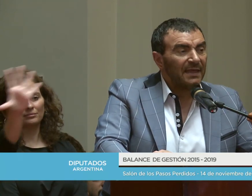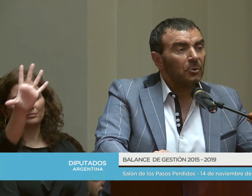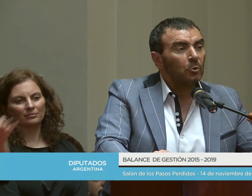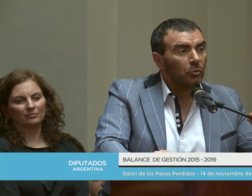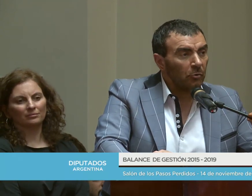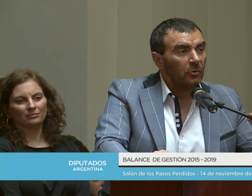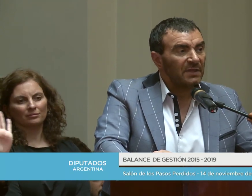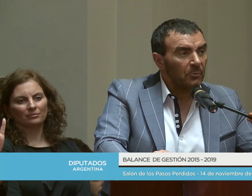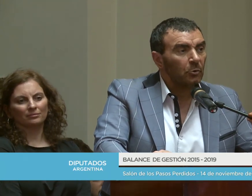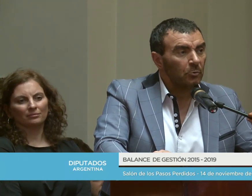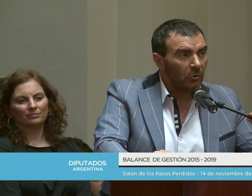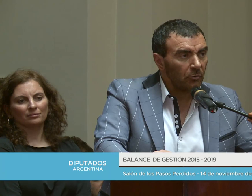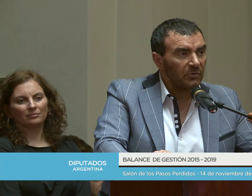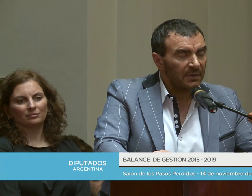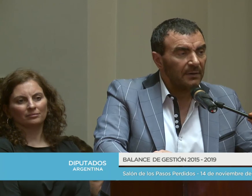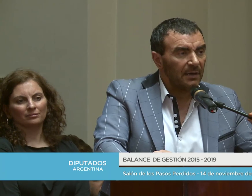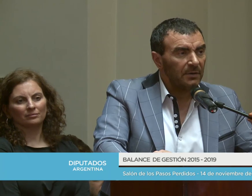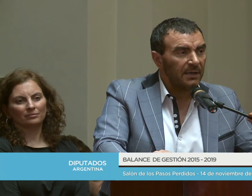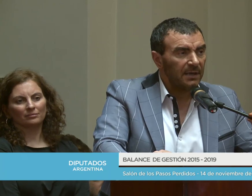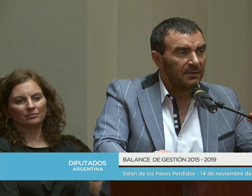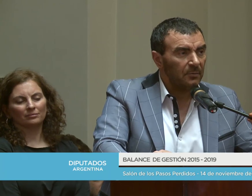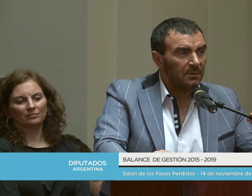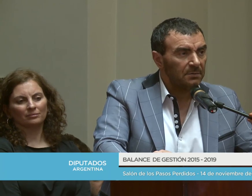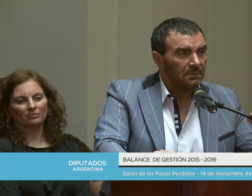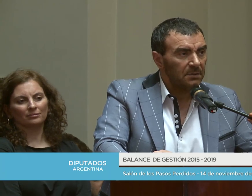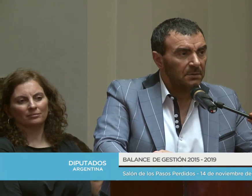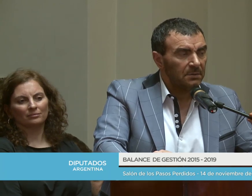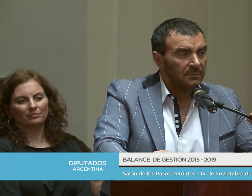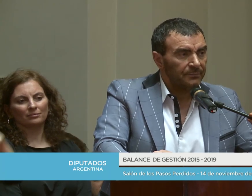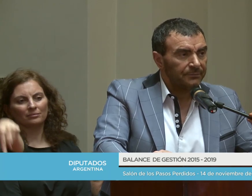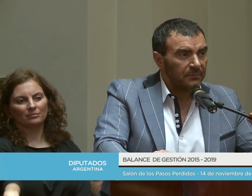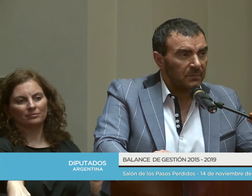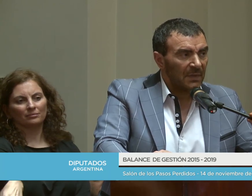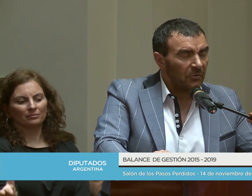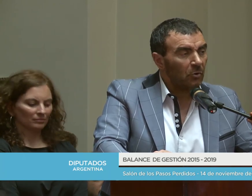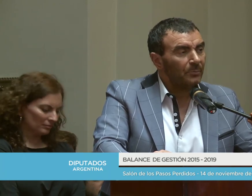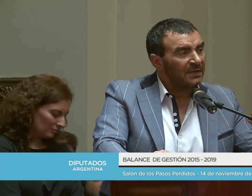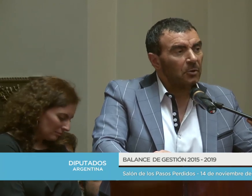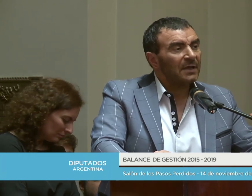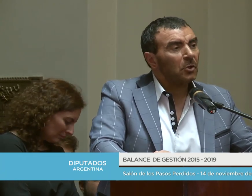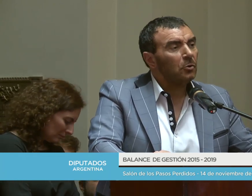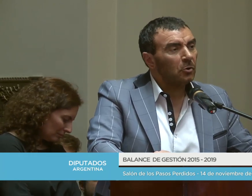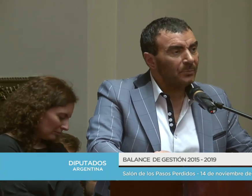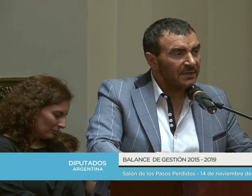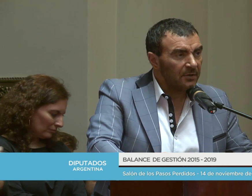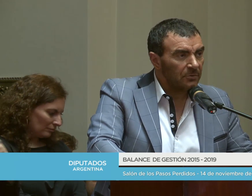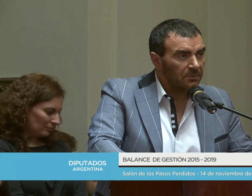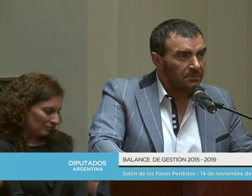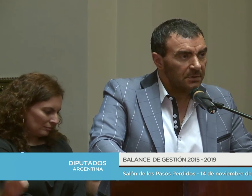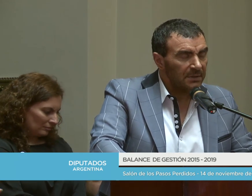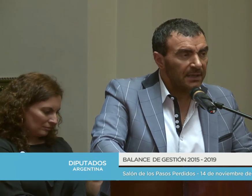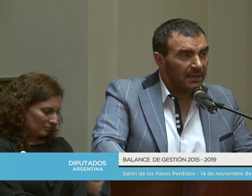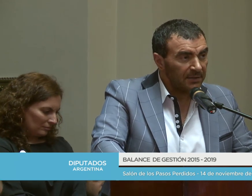porque están orgullosos y estamos orgullosos de ser trabajadores legislativos. A esos compañeros y a todos los